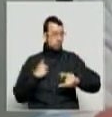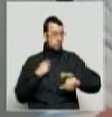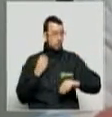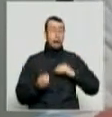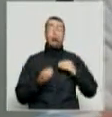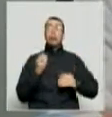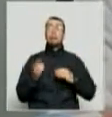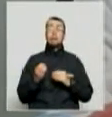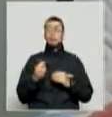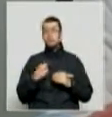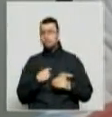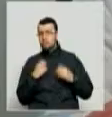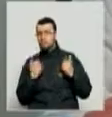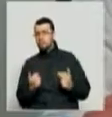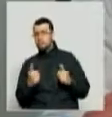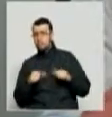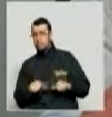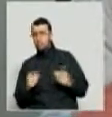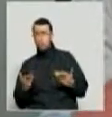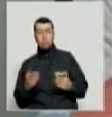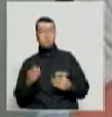poder adelantarme a ese problema.